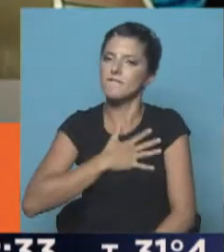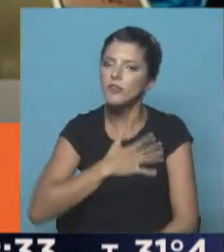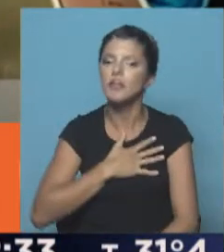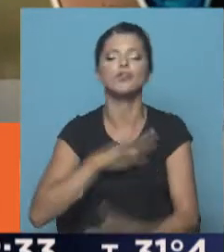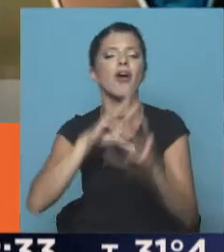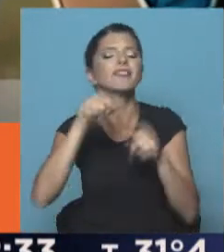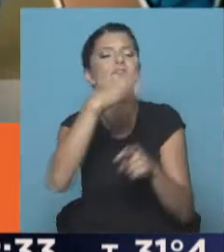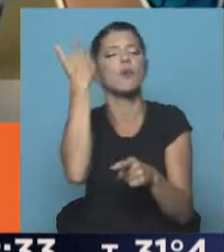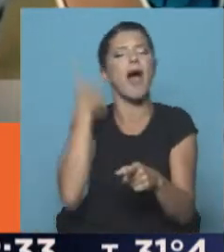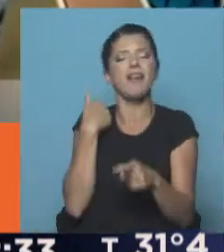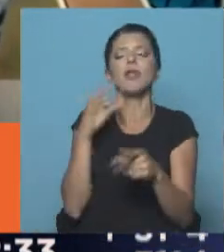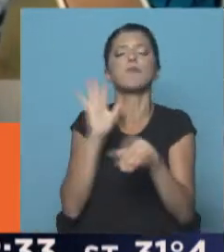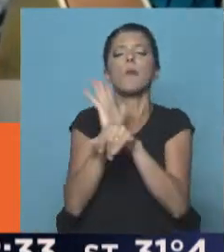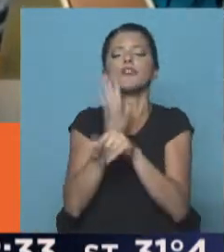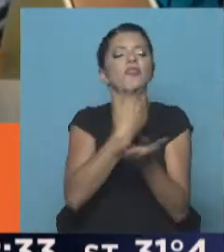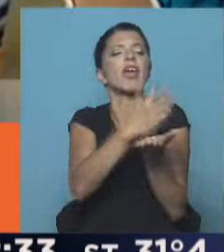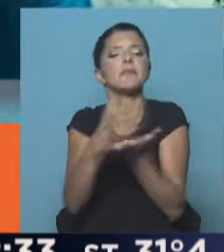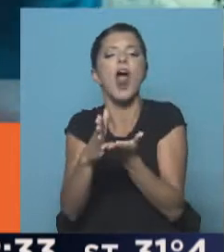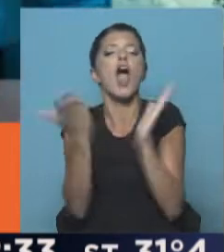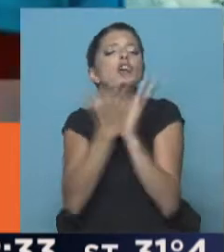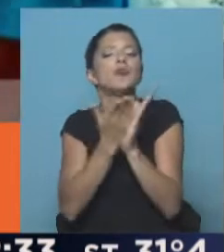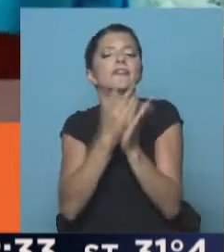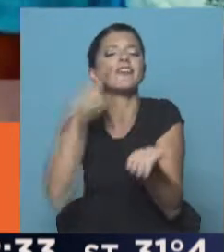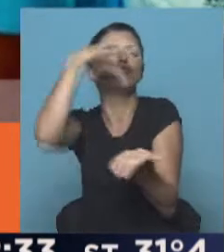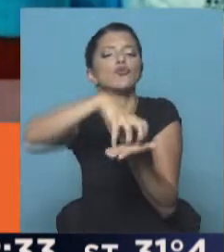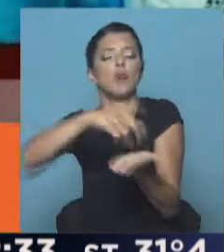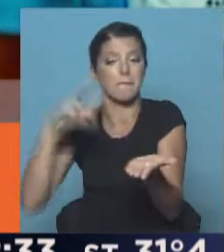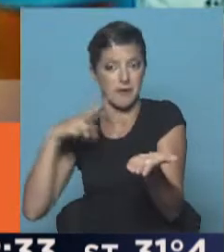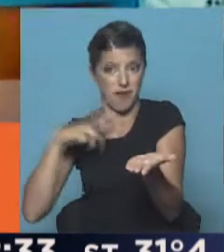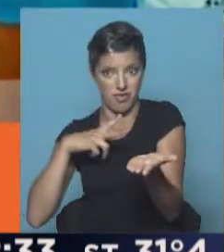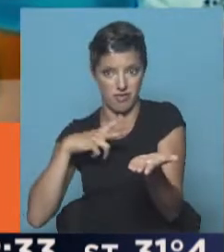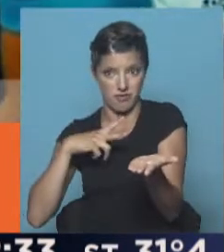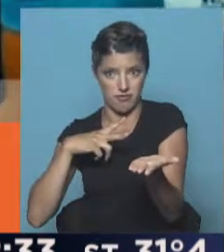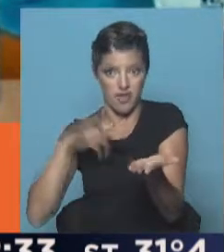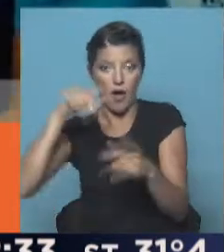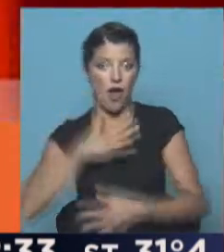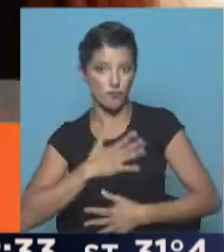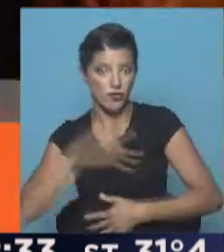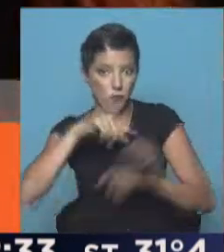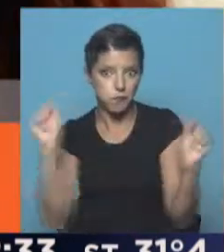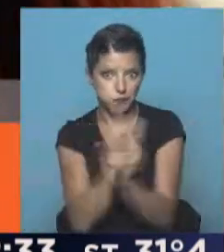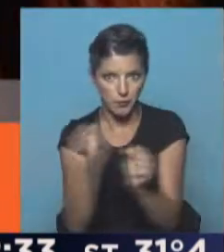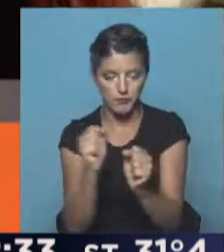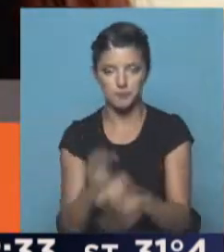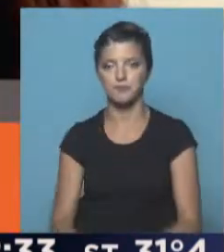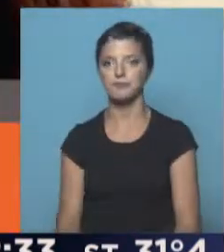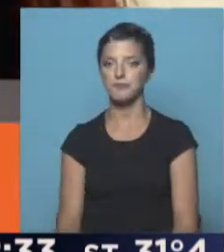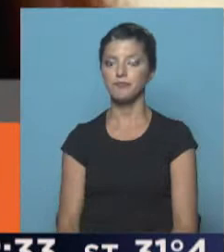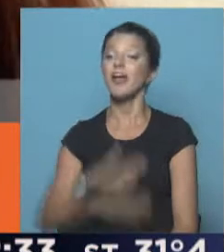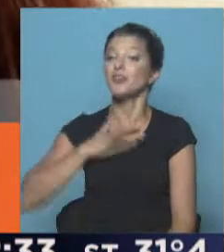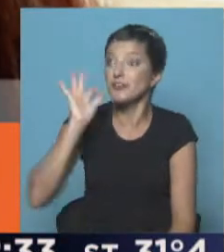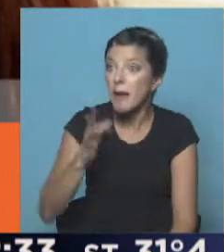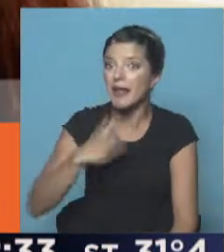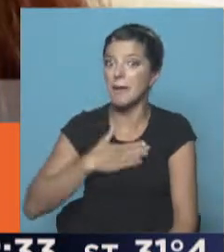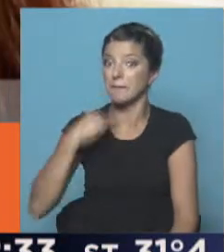alumnos de las universidades privadas que inicialmente no estaban contemplados cuando el supe que mi hijo tenía la gratuidad